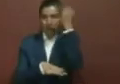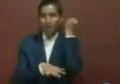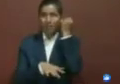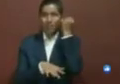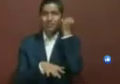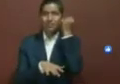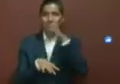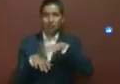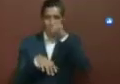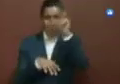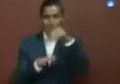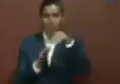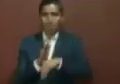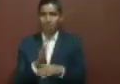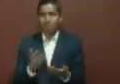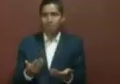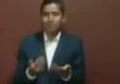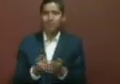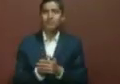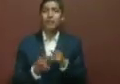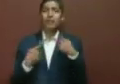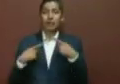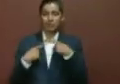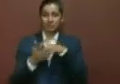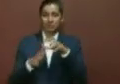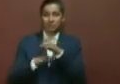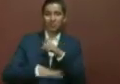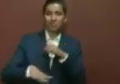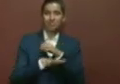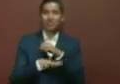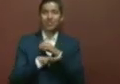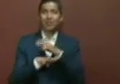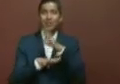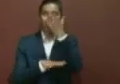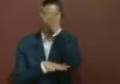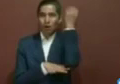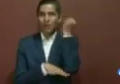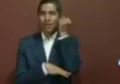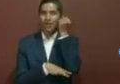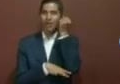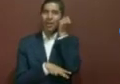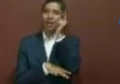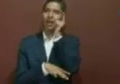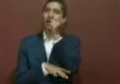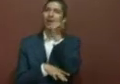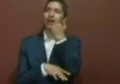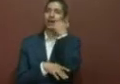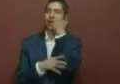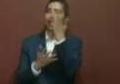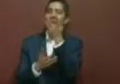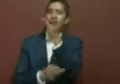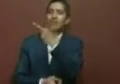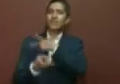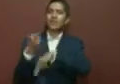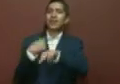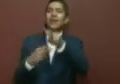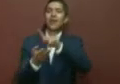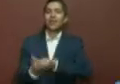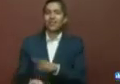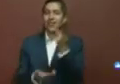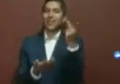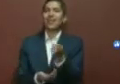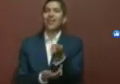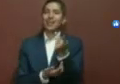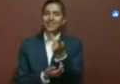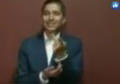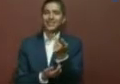alturas los habitantes de Morelos deben estar pensando que regrese el que se fue,